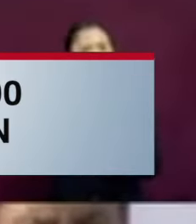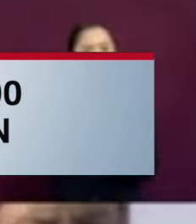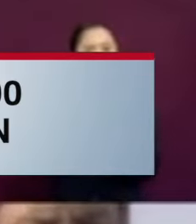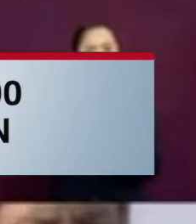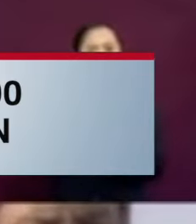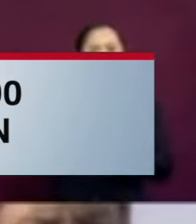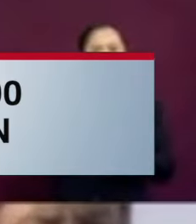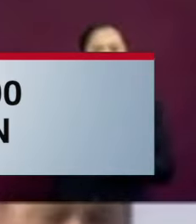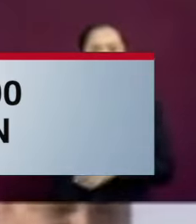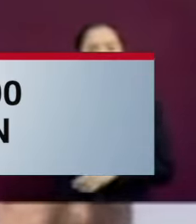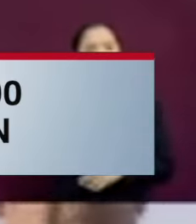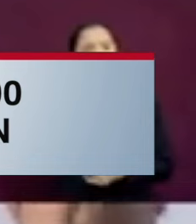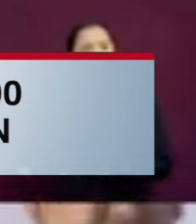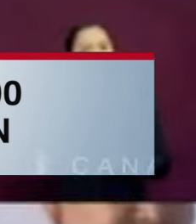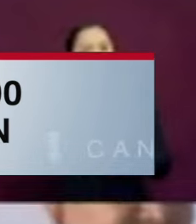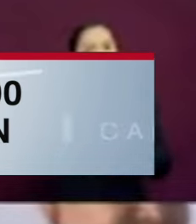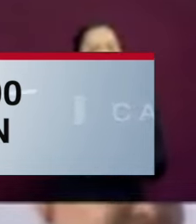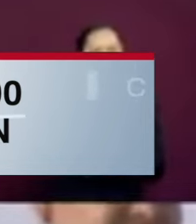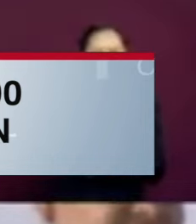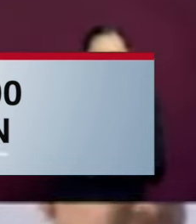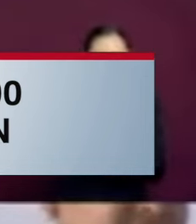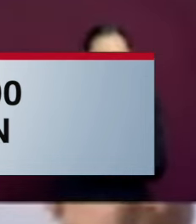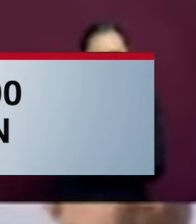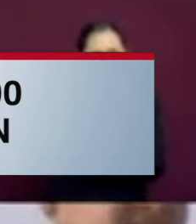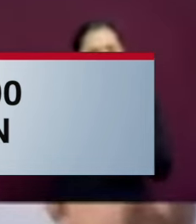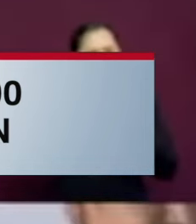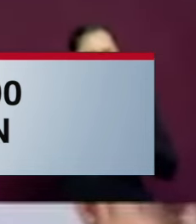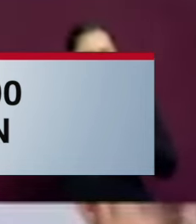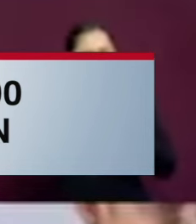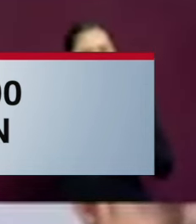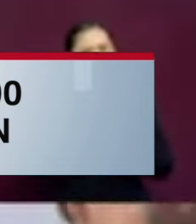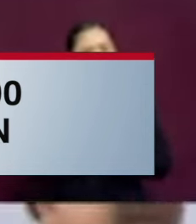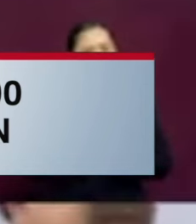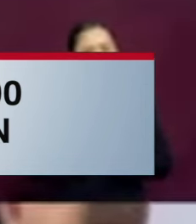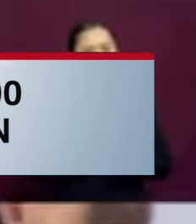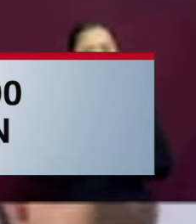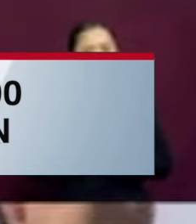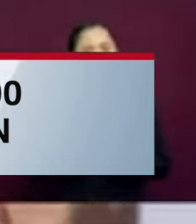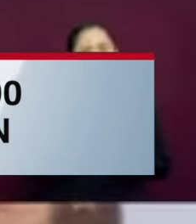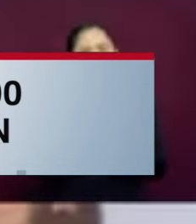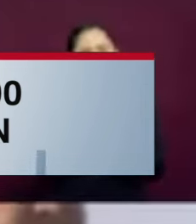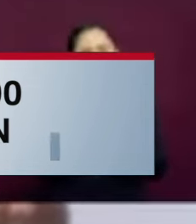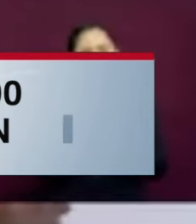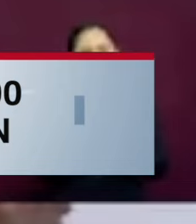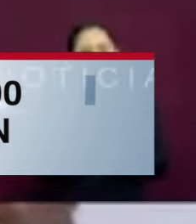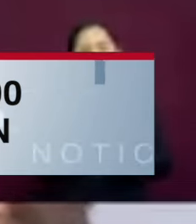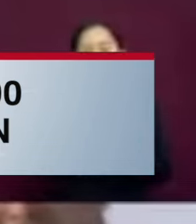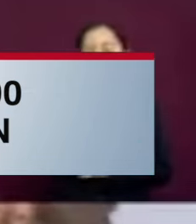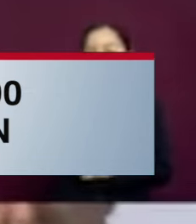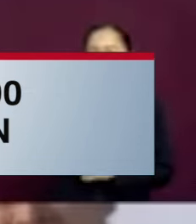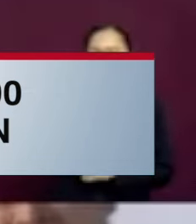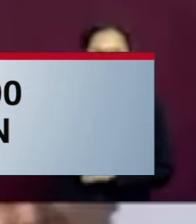entre ellas ocho rutas de trenes una reforma constitucional para prohibir la reelección megaobras carreteras y programas para